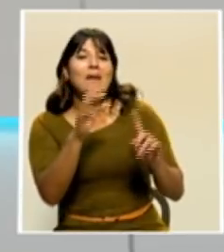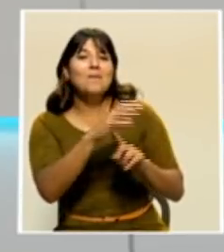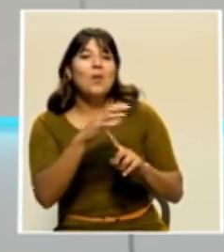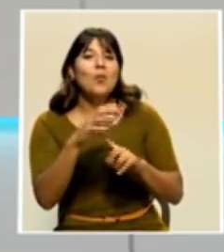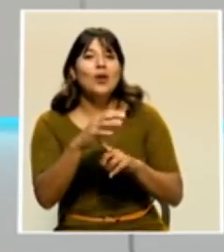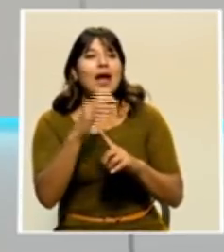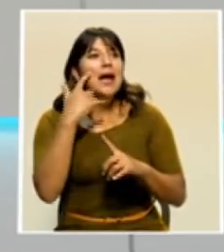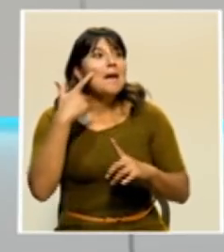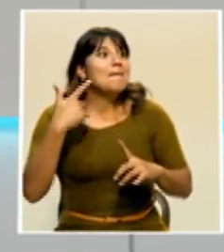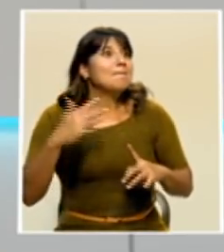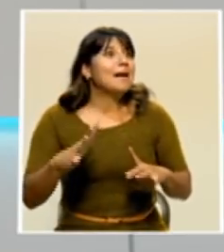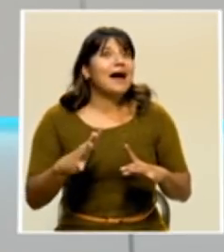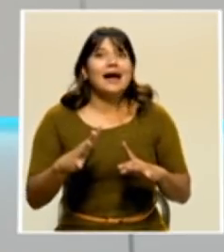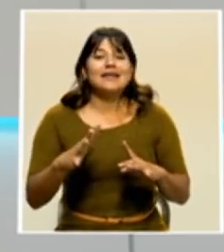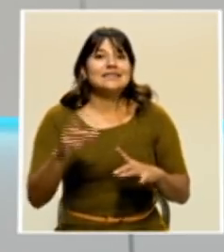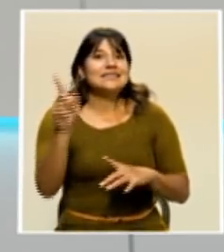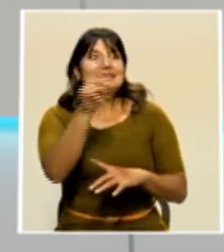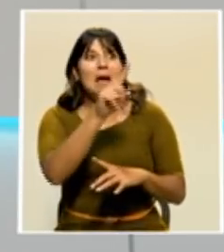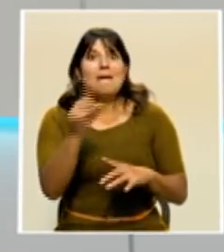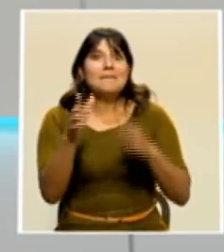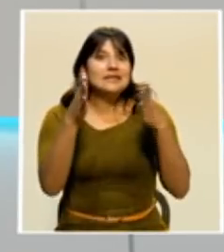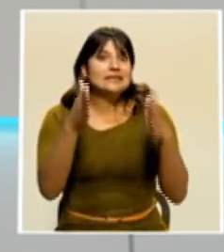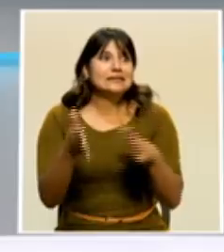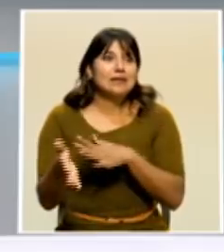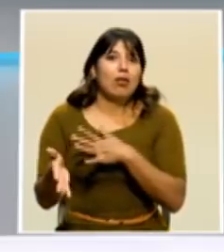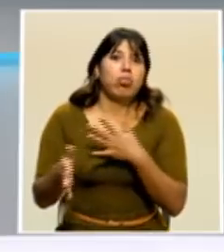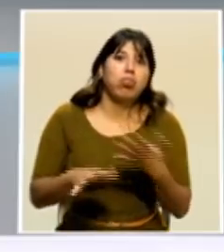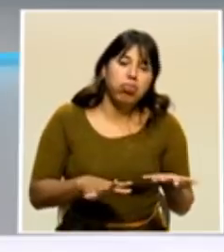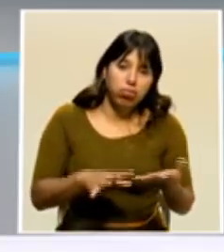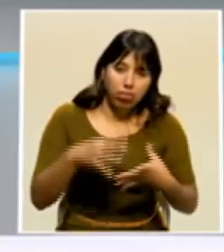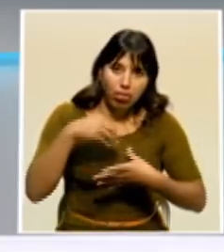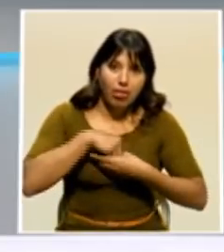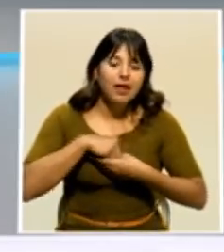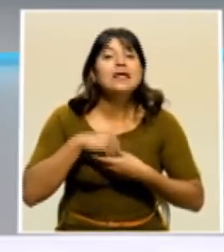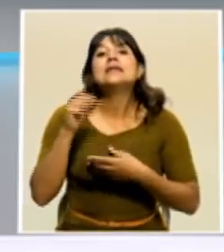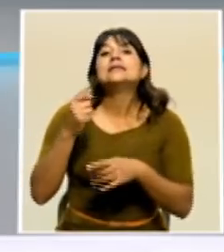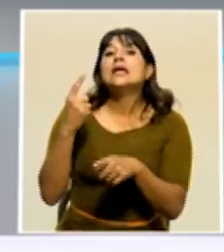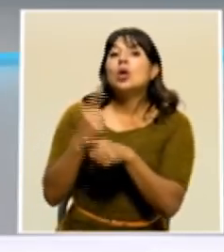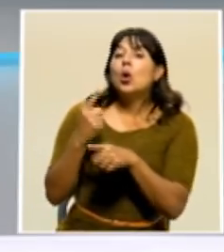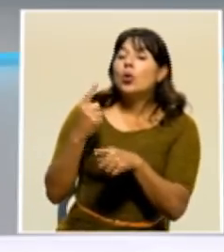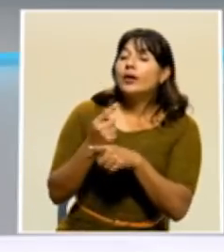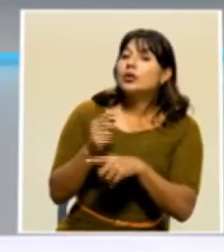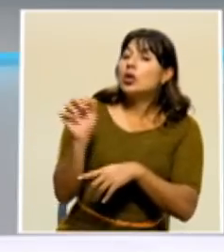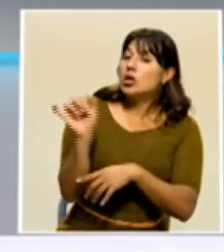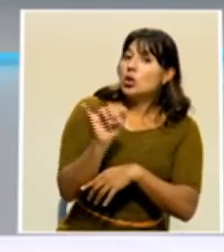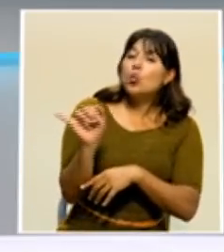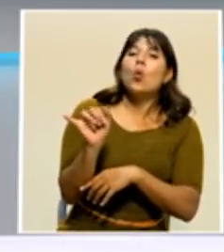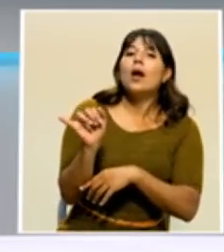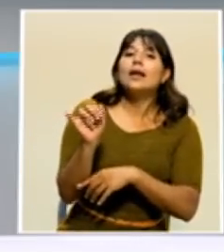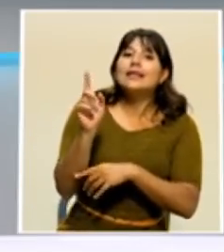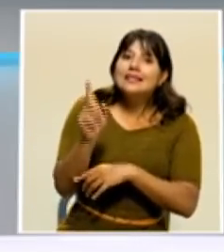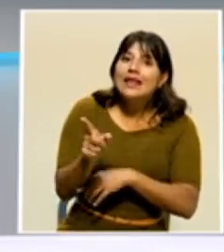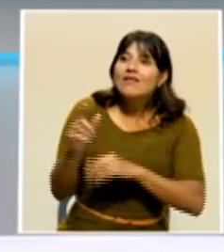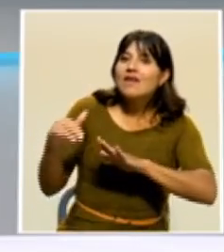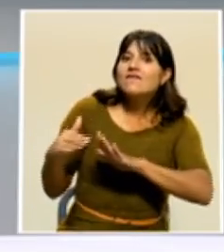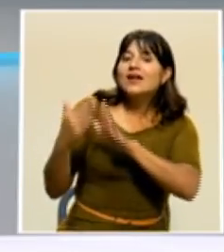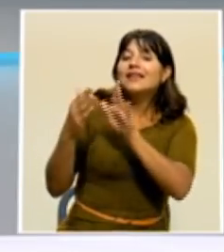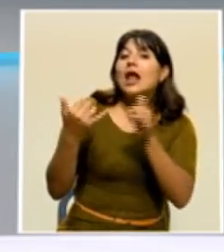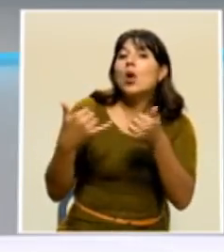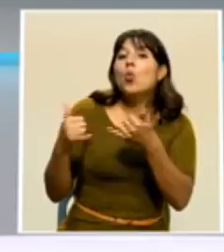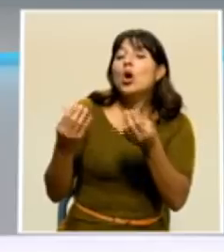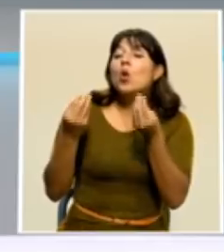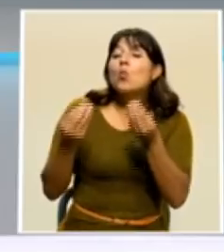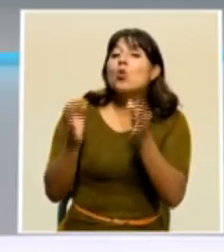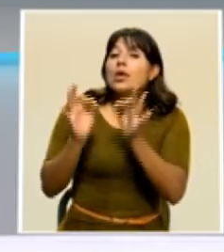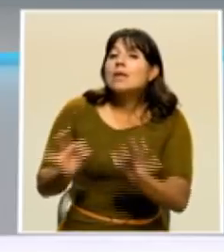todas las amebas a los sapricistas. Correcto, y así va a tener que encarar un partido muy importante para seguir en